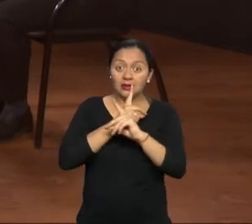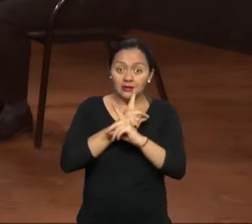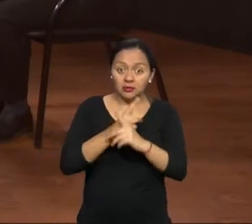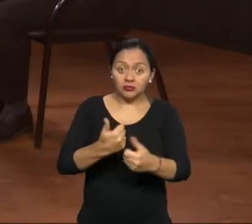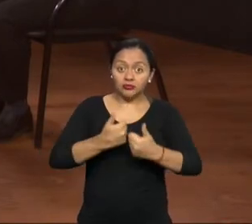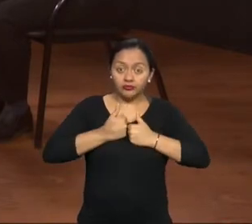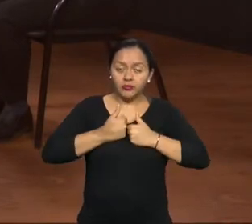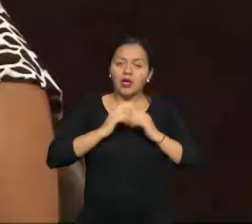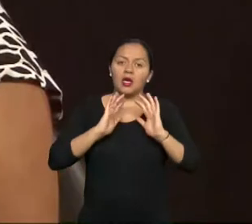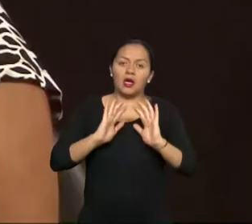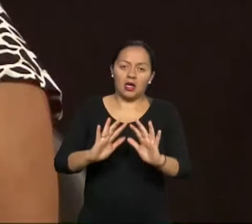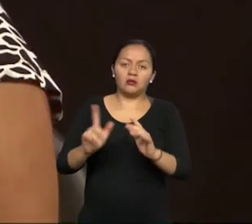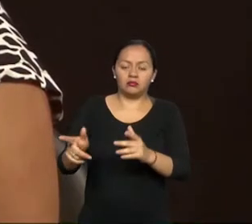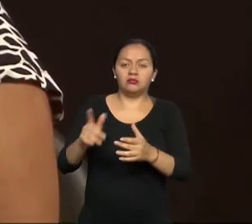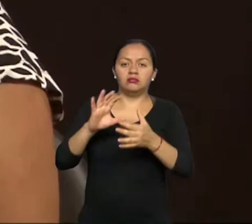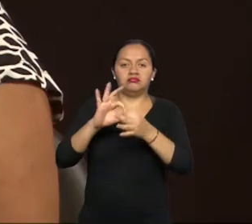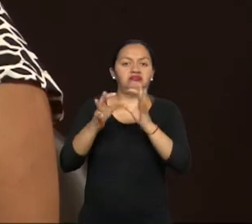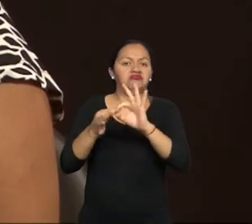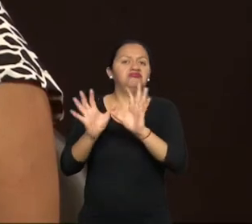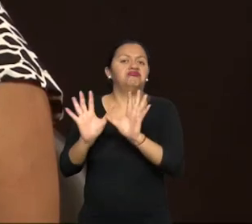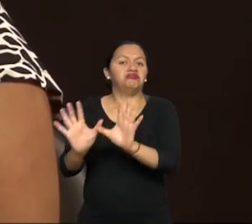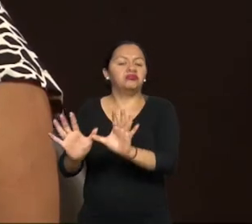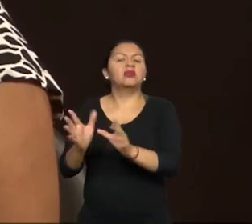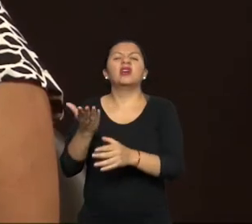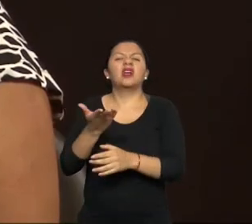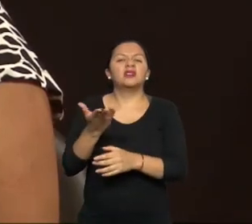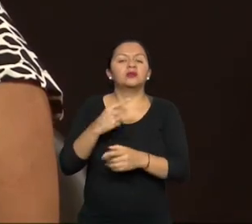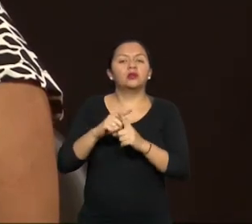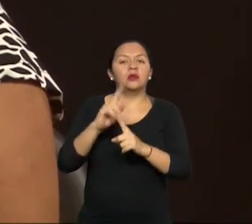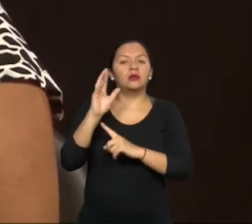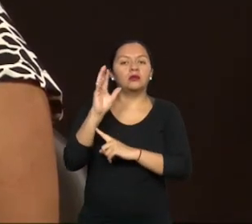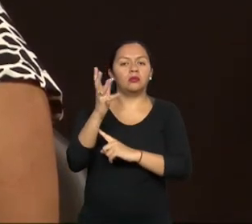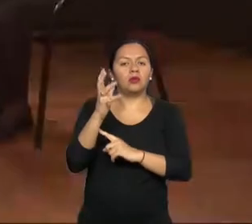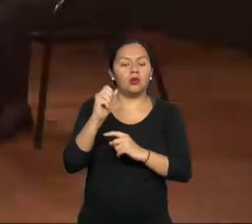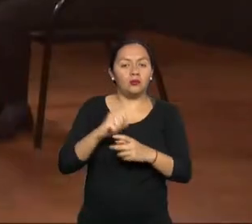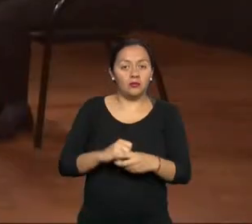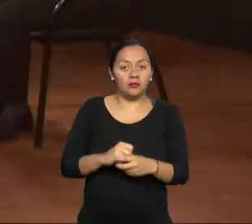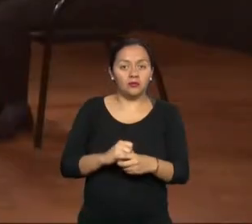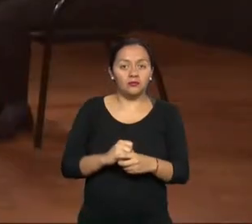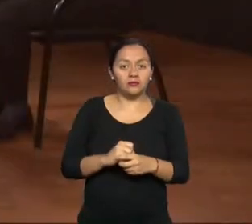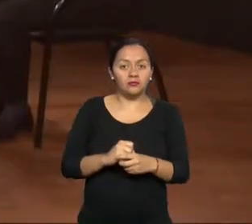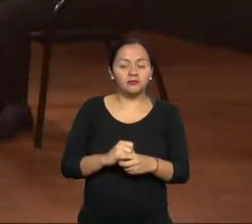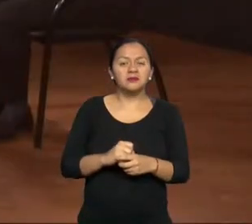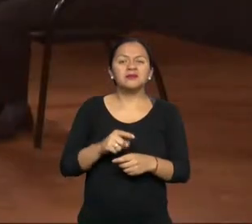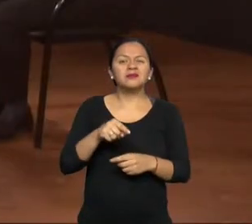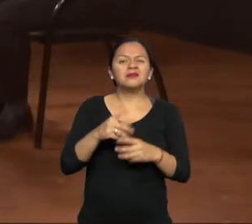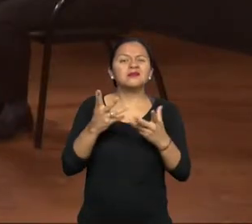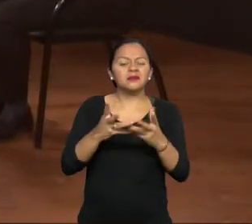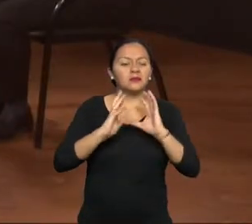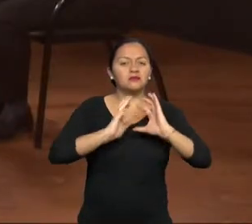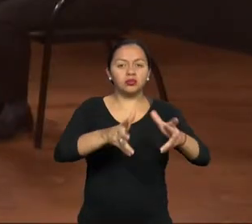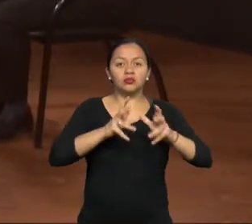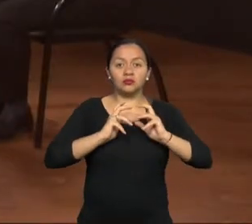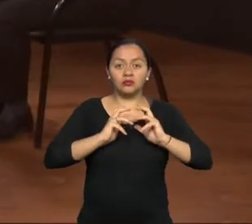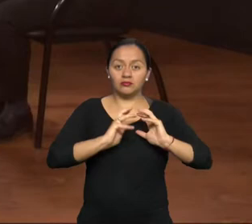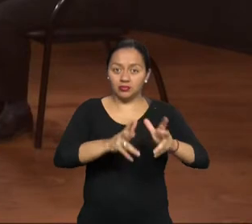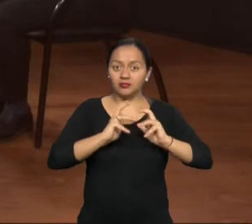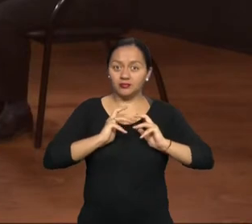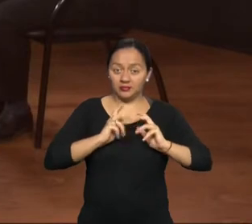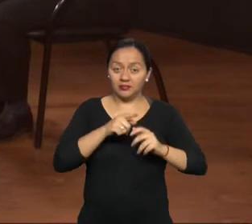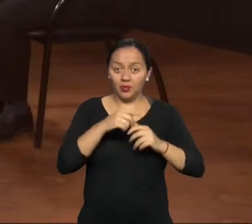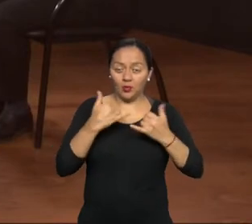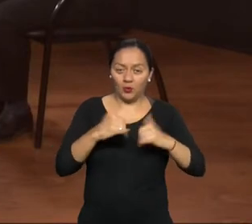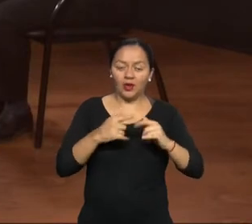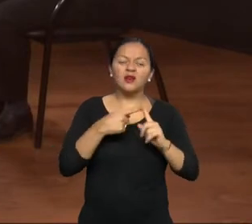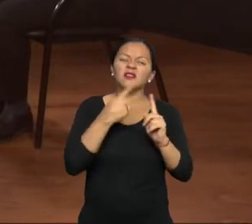es por ejemplo el paralimpismo, es el golbol en nuestro caso. Golbol. Sí, a ver, el ajedrez consiste